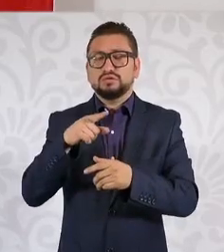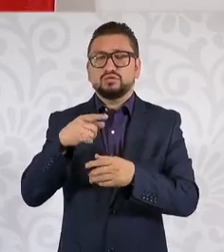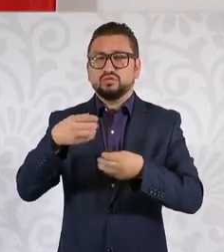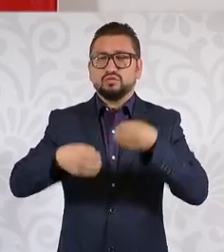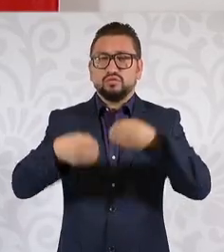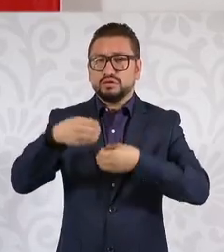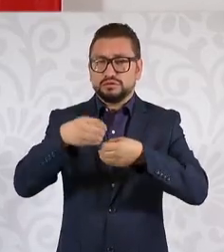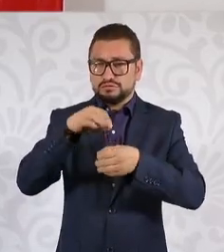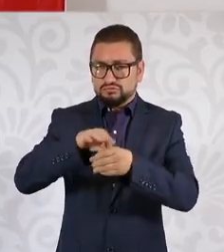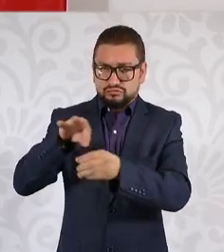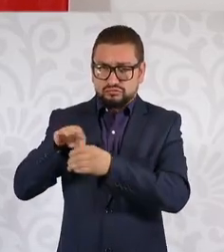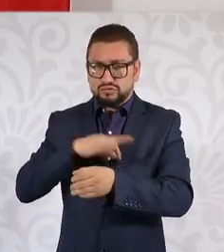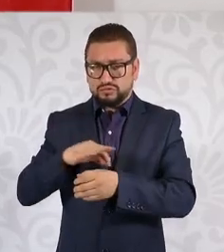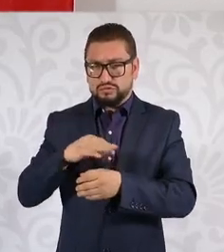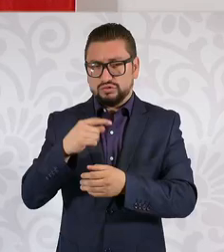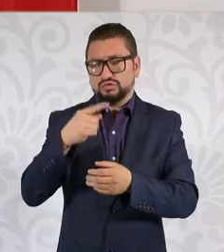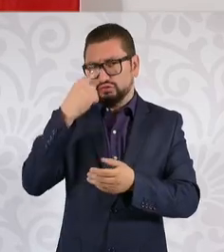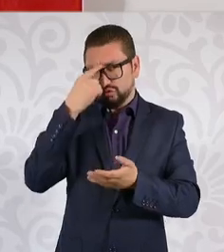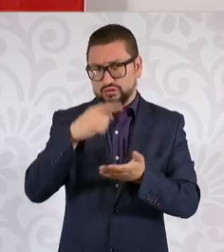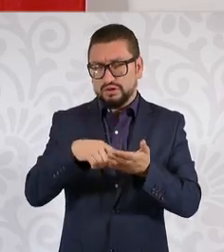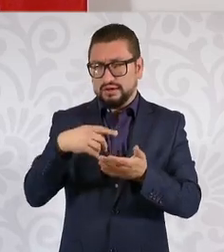un caso en donde